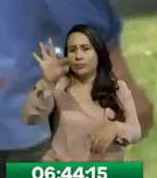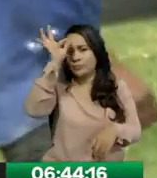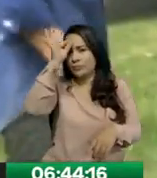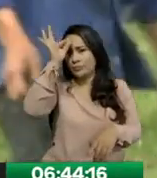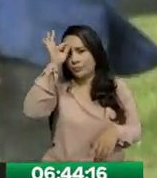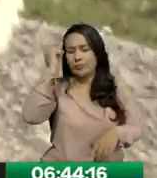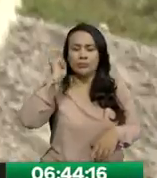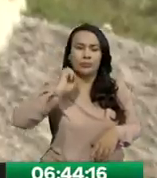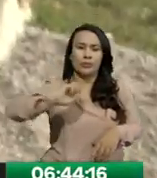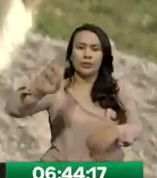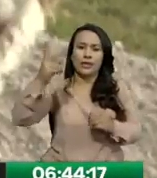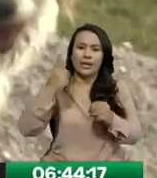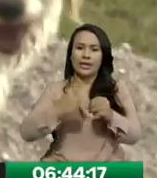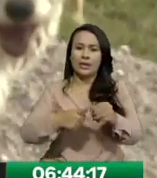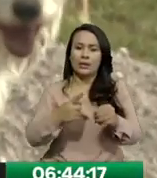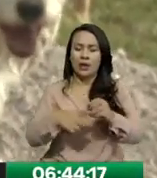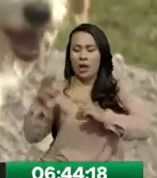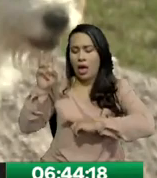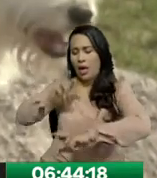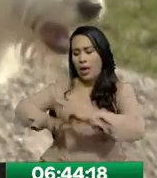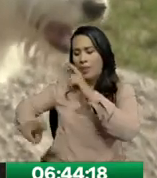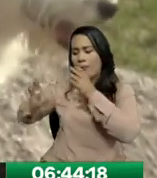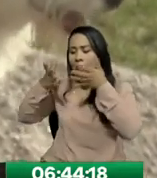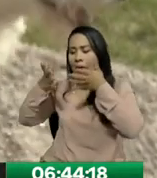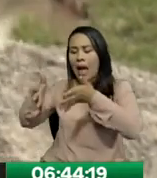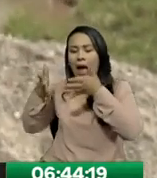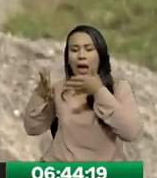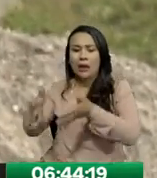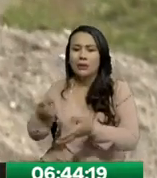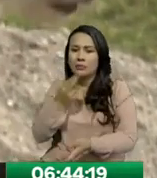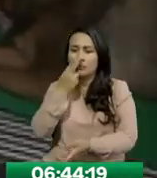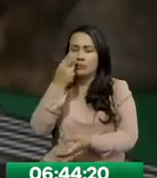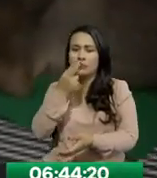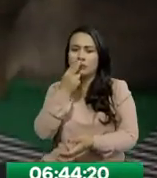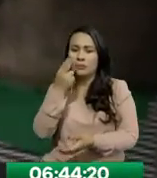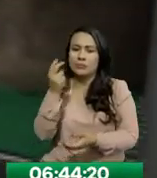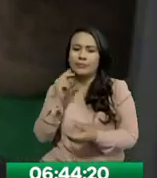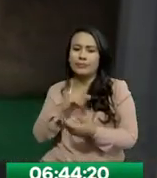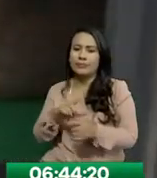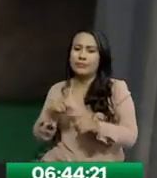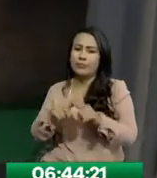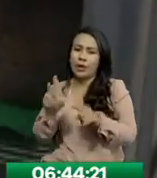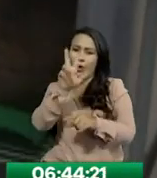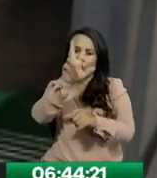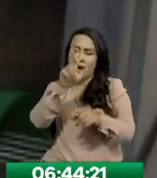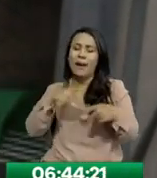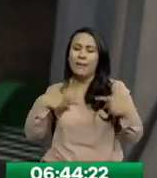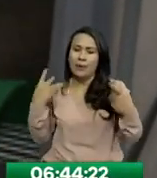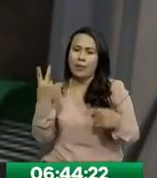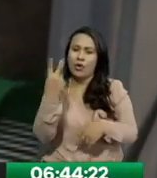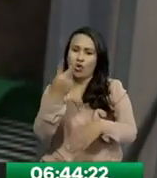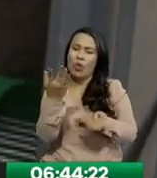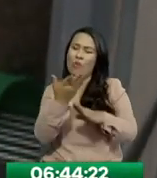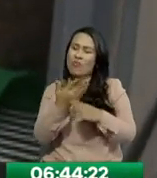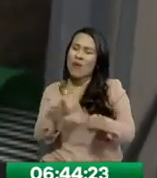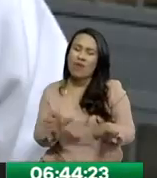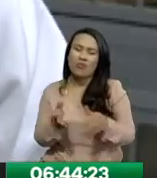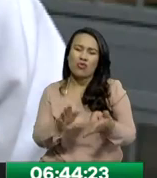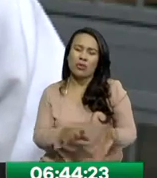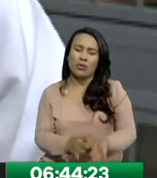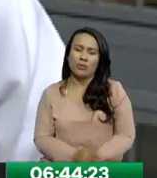del norte de Quito, en donde fueron evaluados y atendidos de manera inmediata. Sin embargo, 3 sobrevivieron y se encuentran